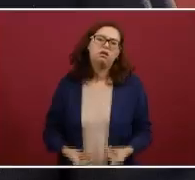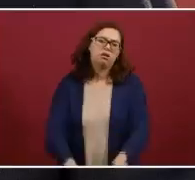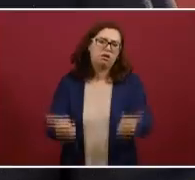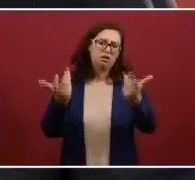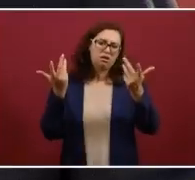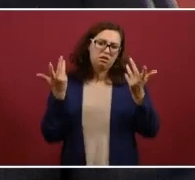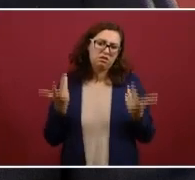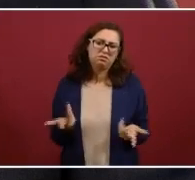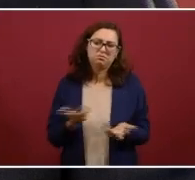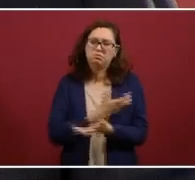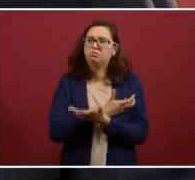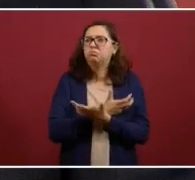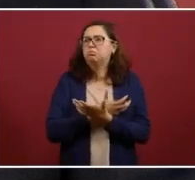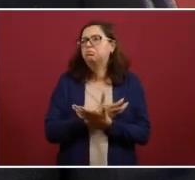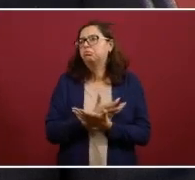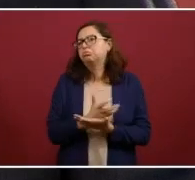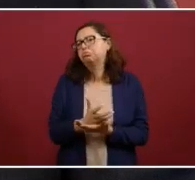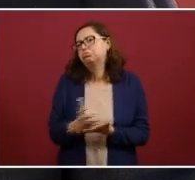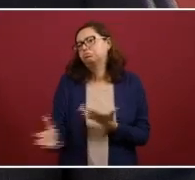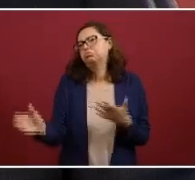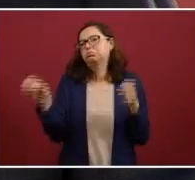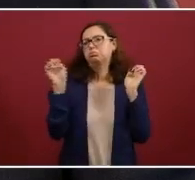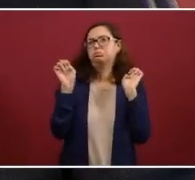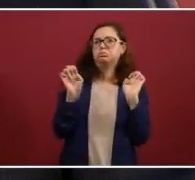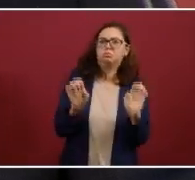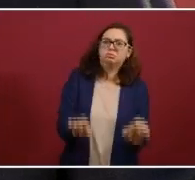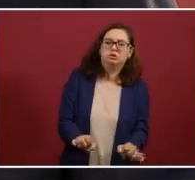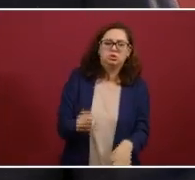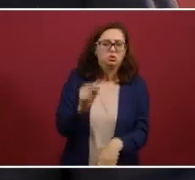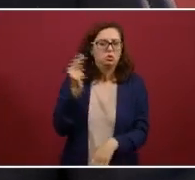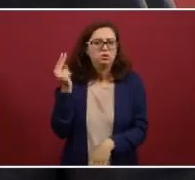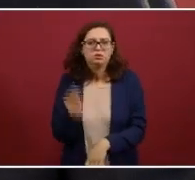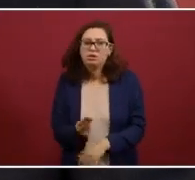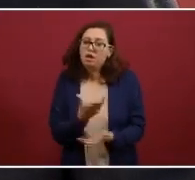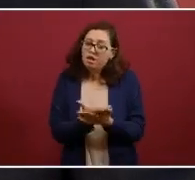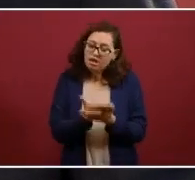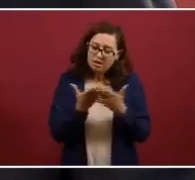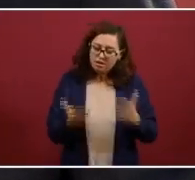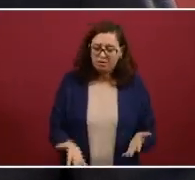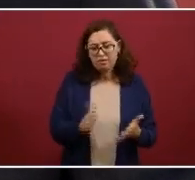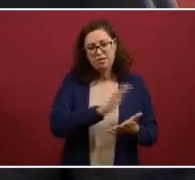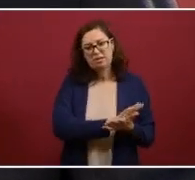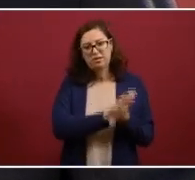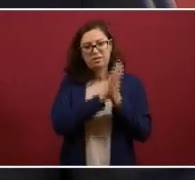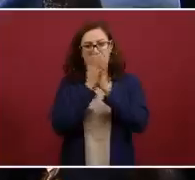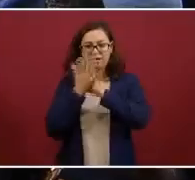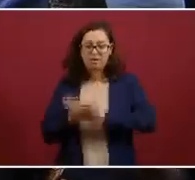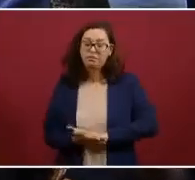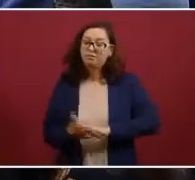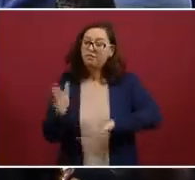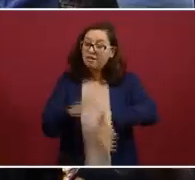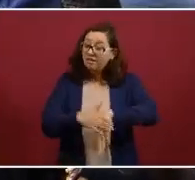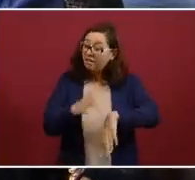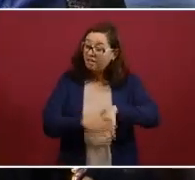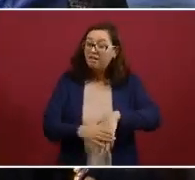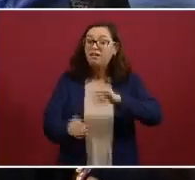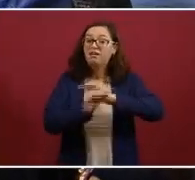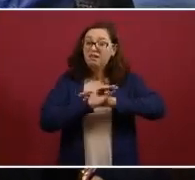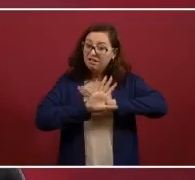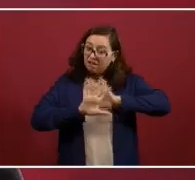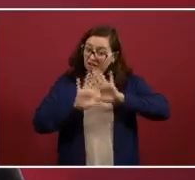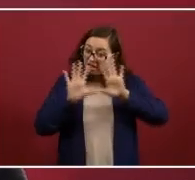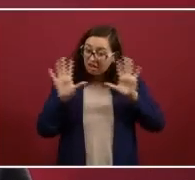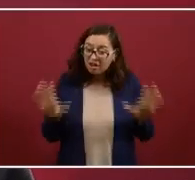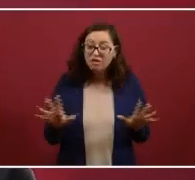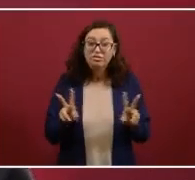gastos innecesarios, superfluos. Es un cambio. Y que quede claro, de nuevo,